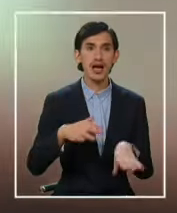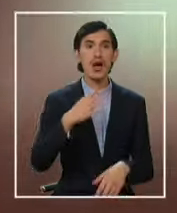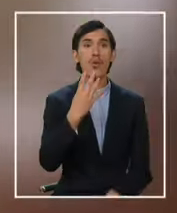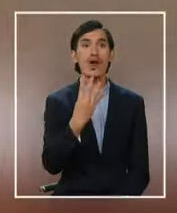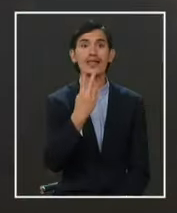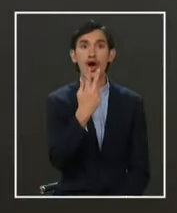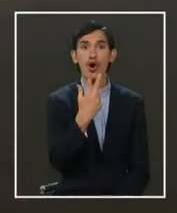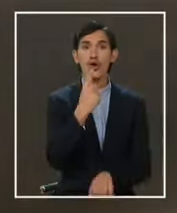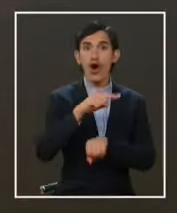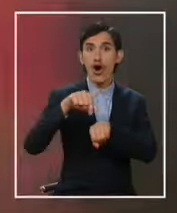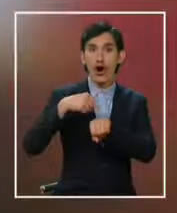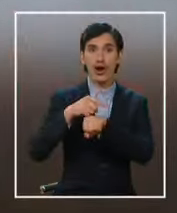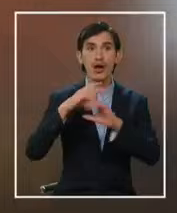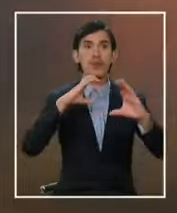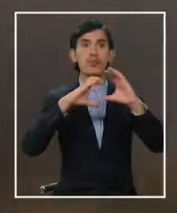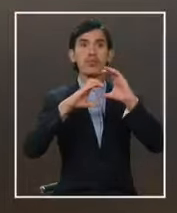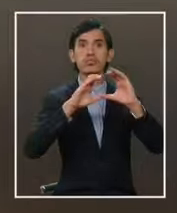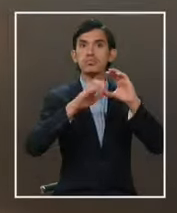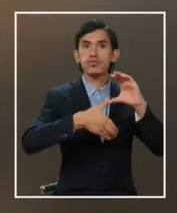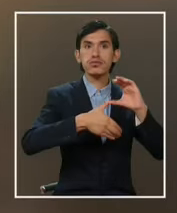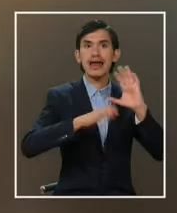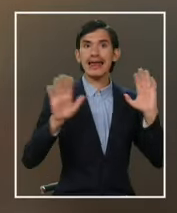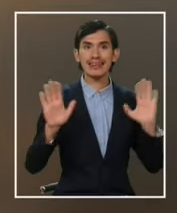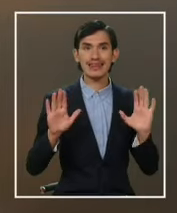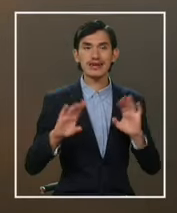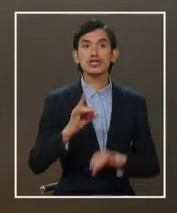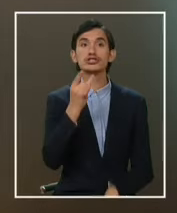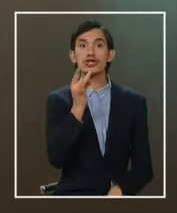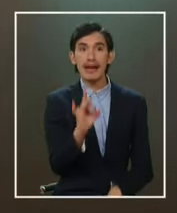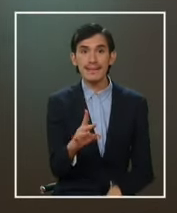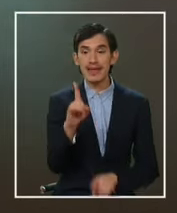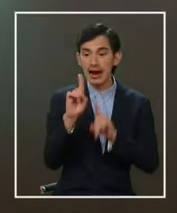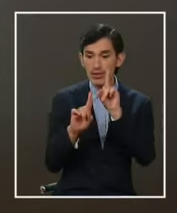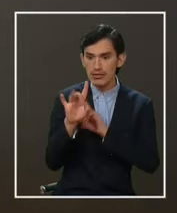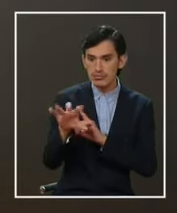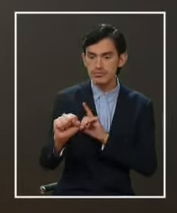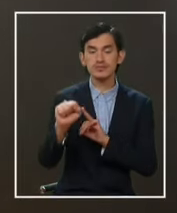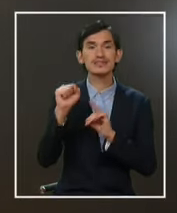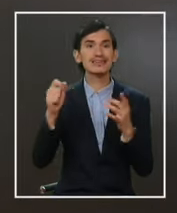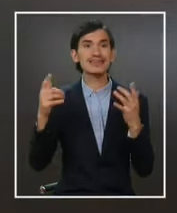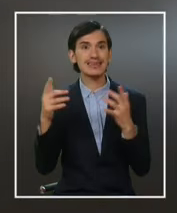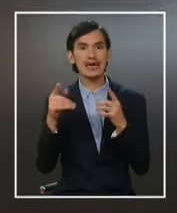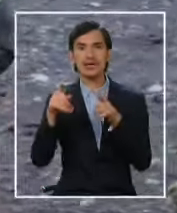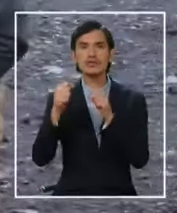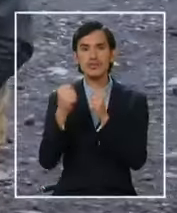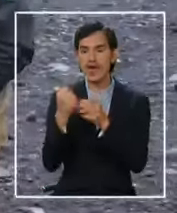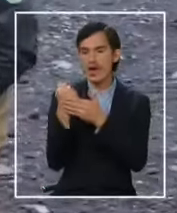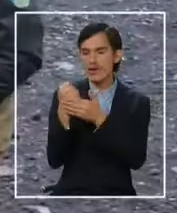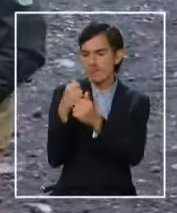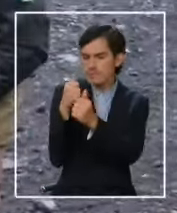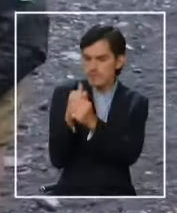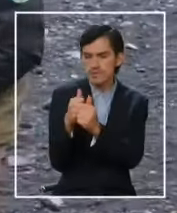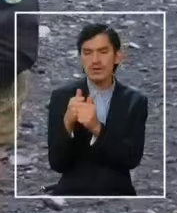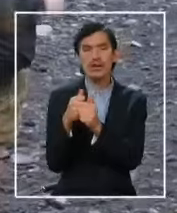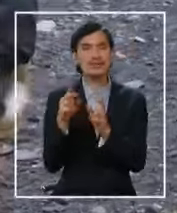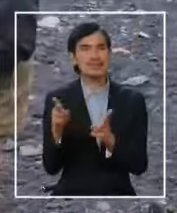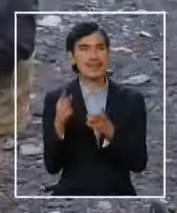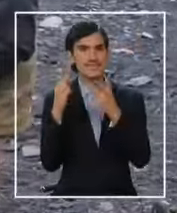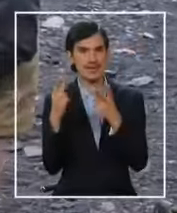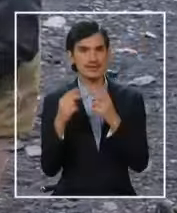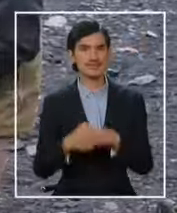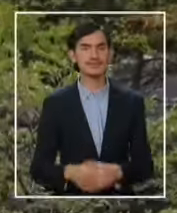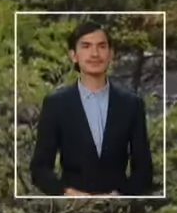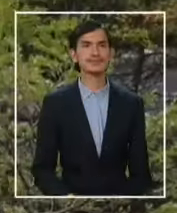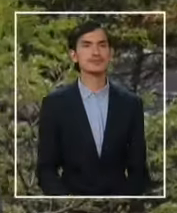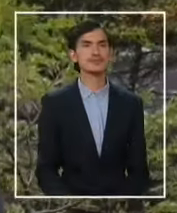48 horas sin comunicación alguna y solo las pocas huellas que quedan son la guía de los rescatistas, los que no dejan nada